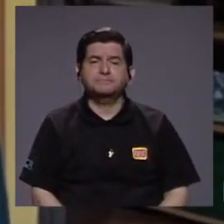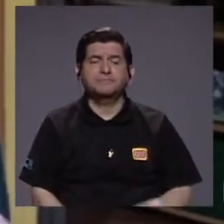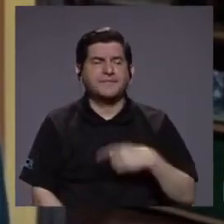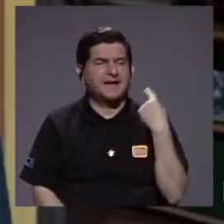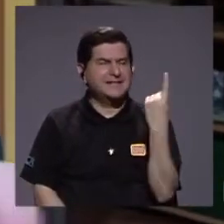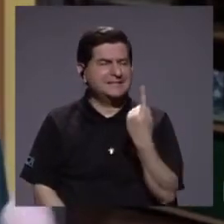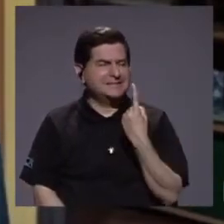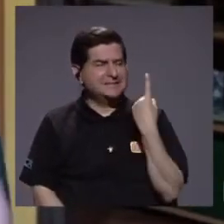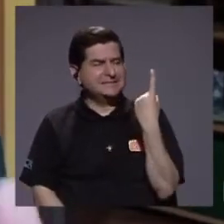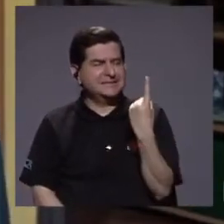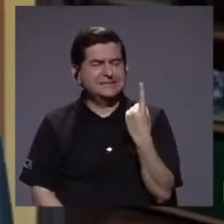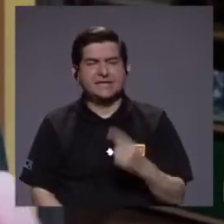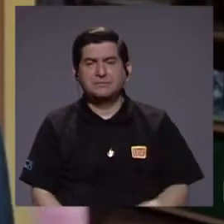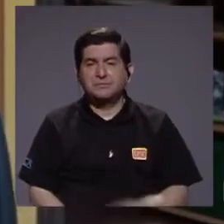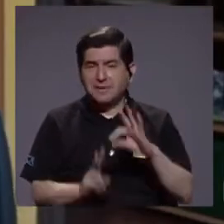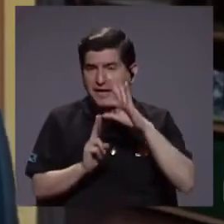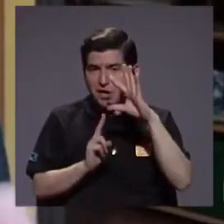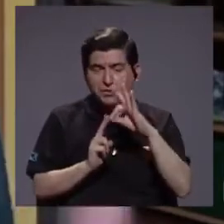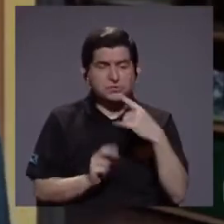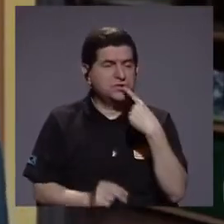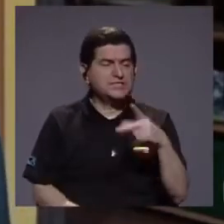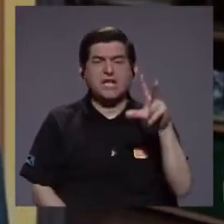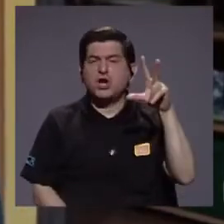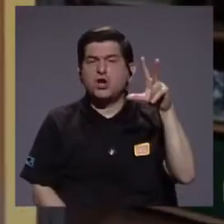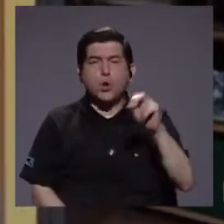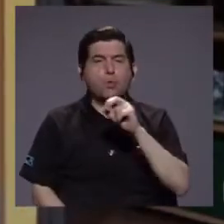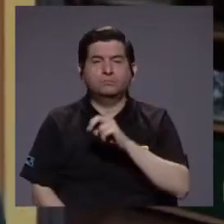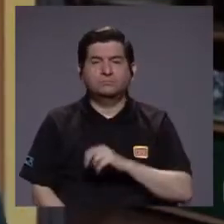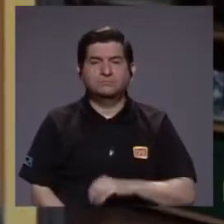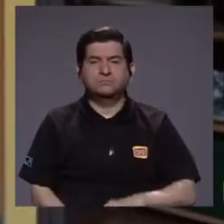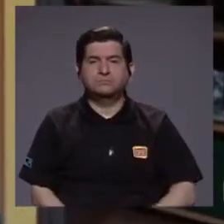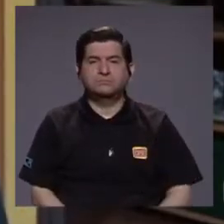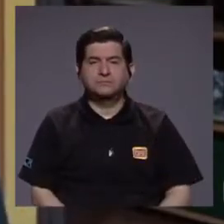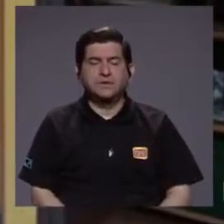Siempre una opción del no, hacia el no,